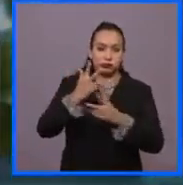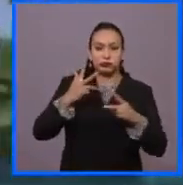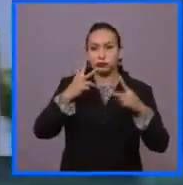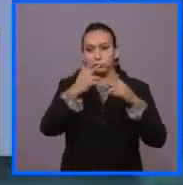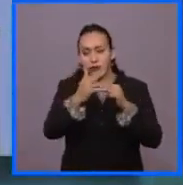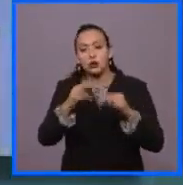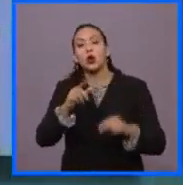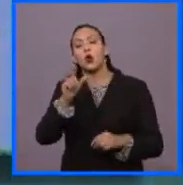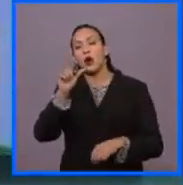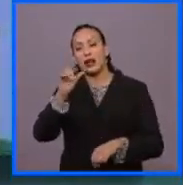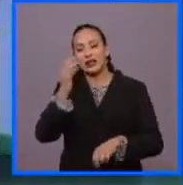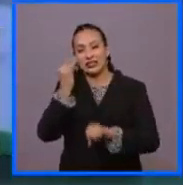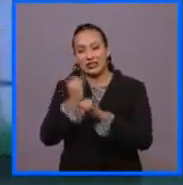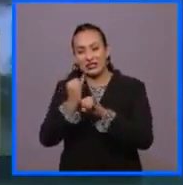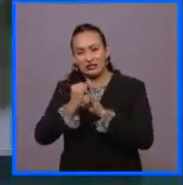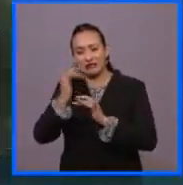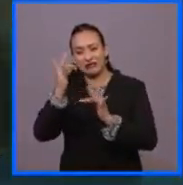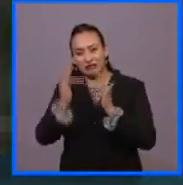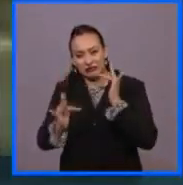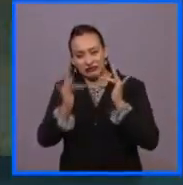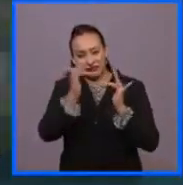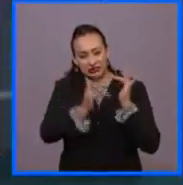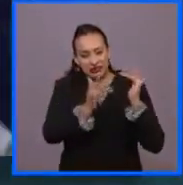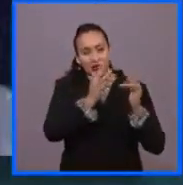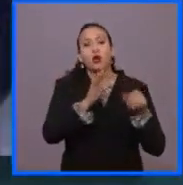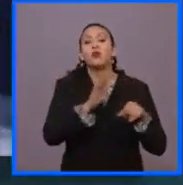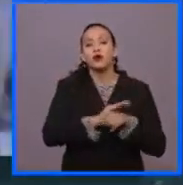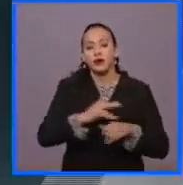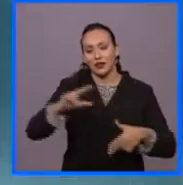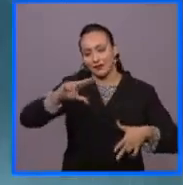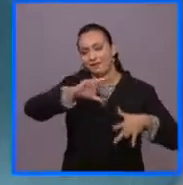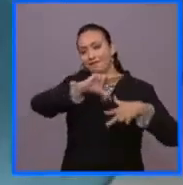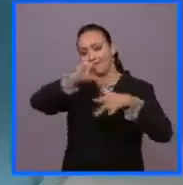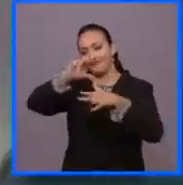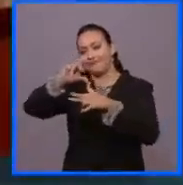e internet a consecuencia del impacto del huracán Eric.